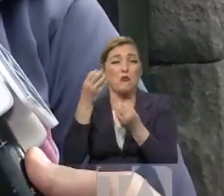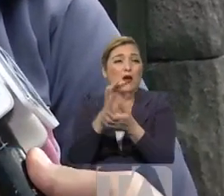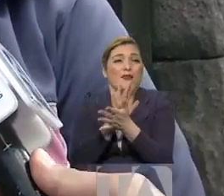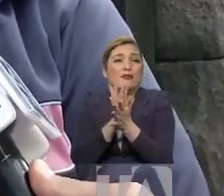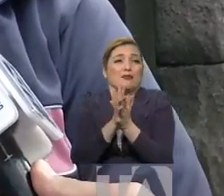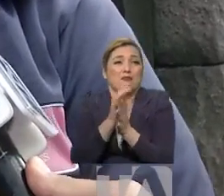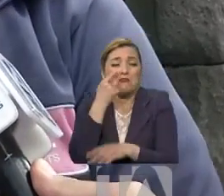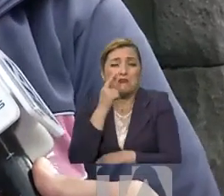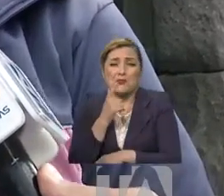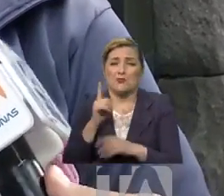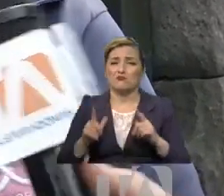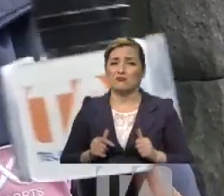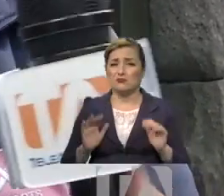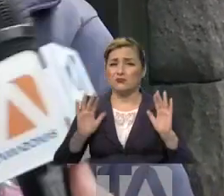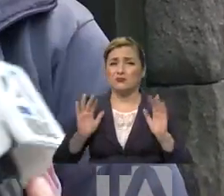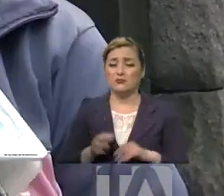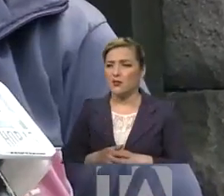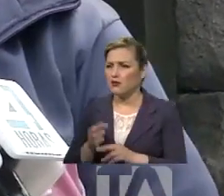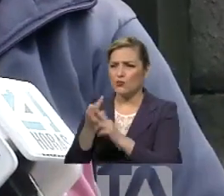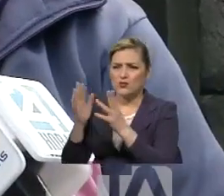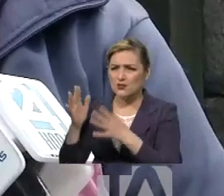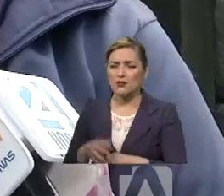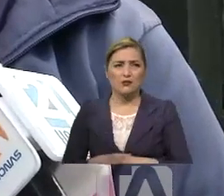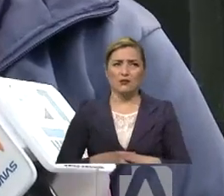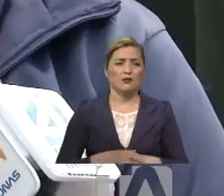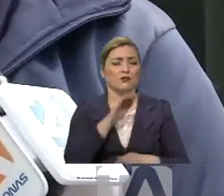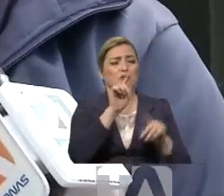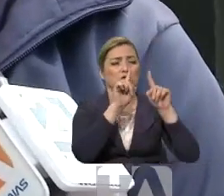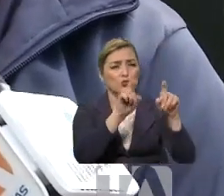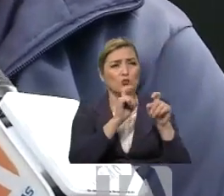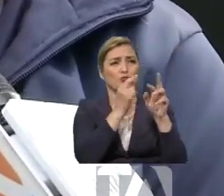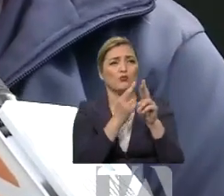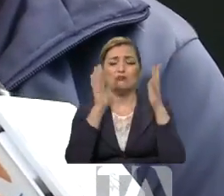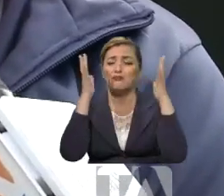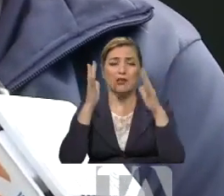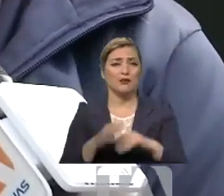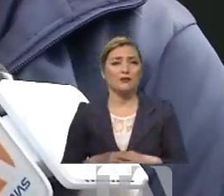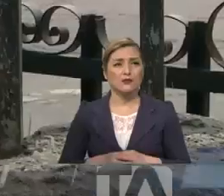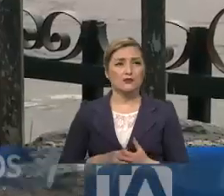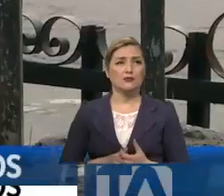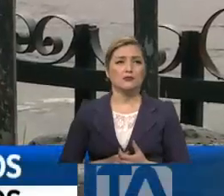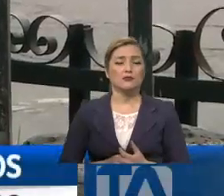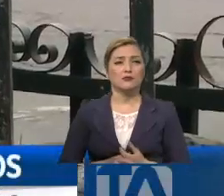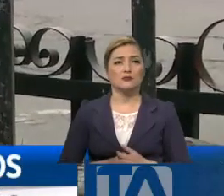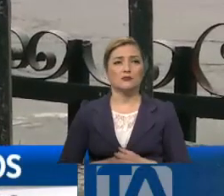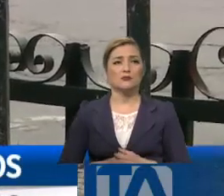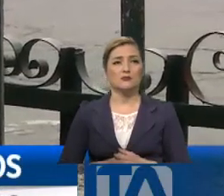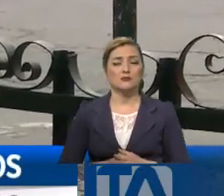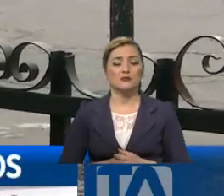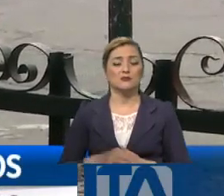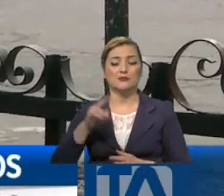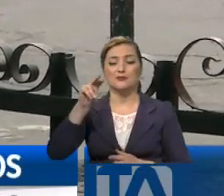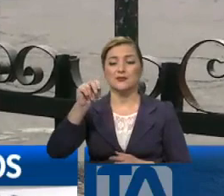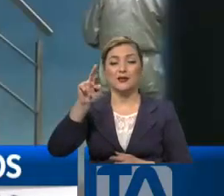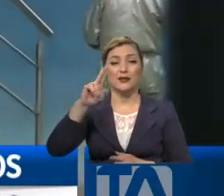en qué, cómo se encuentra. ¿No les dan respuesta? No nos dan ninguna respuesta, señor. Doña Narcisa, en